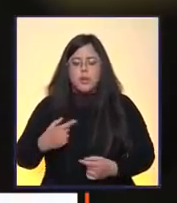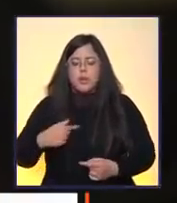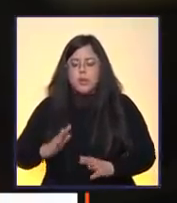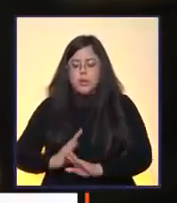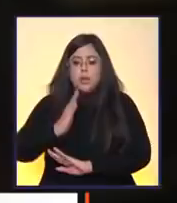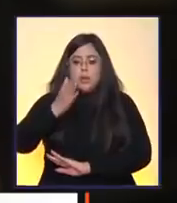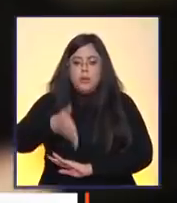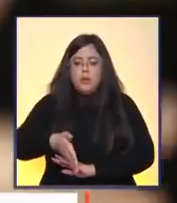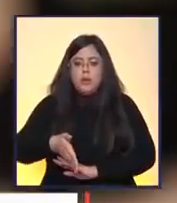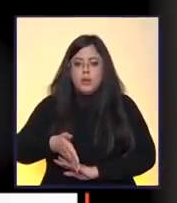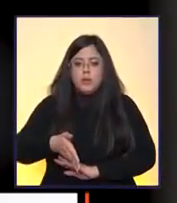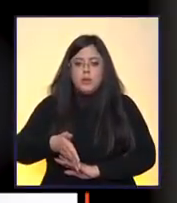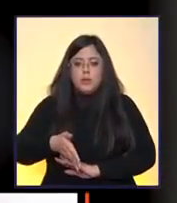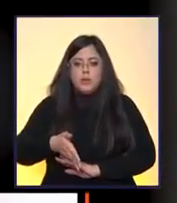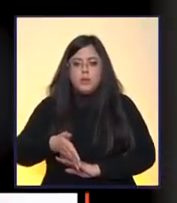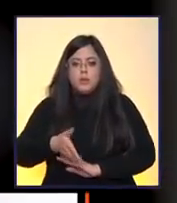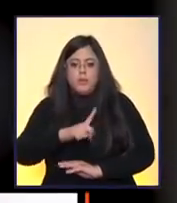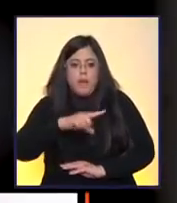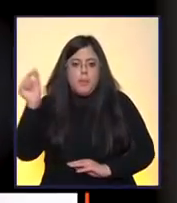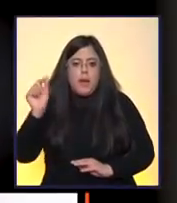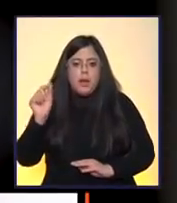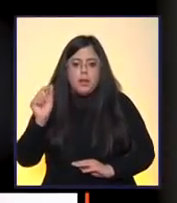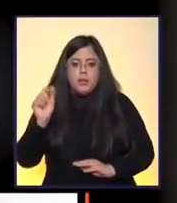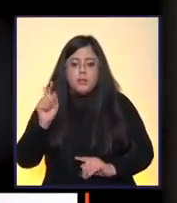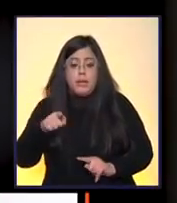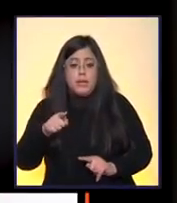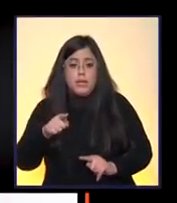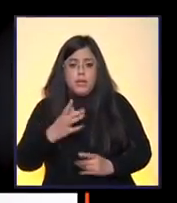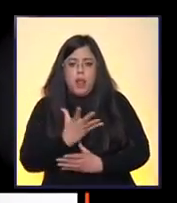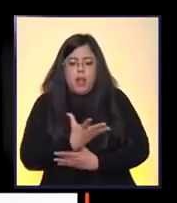lo comentó a una compañera muy angustiada.